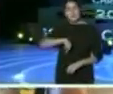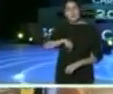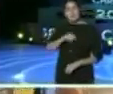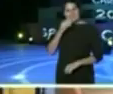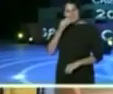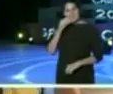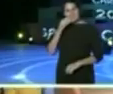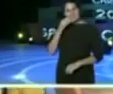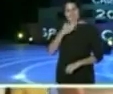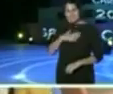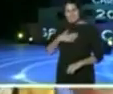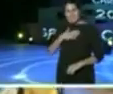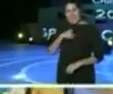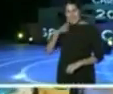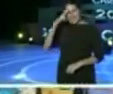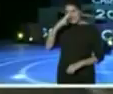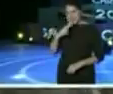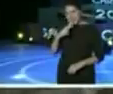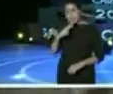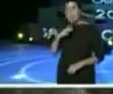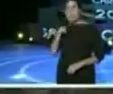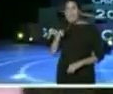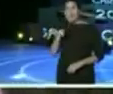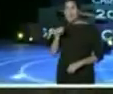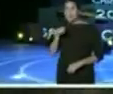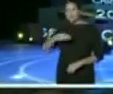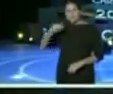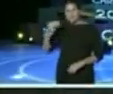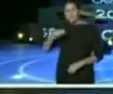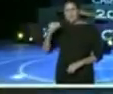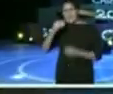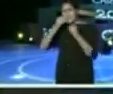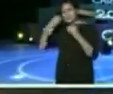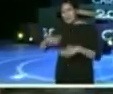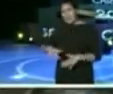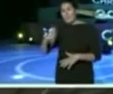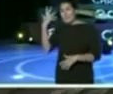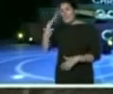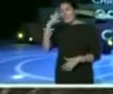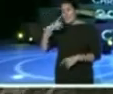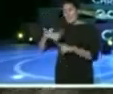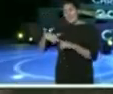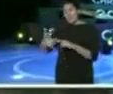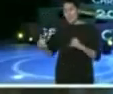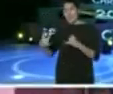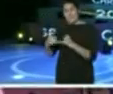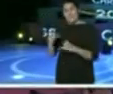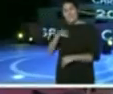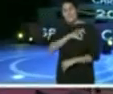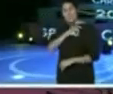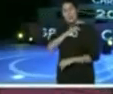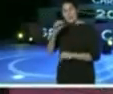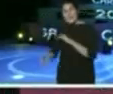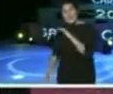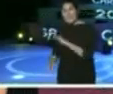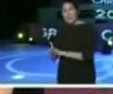y muchísimo respeto, uno de los auténticos historiadores del Carnaval de Santa Cruz de Tenerife. Este señor fue el creador,